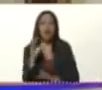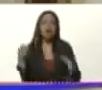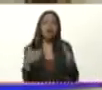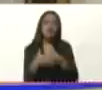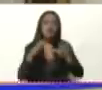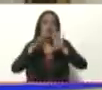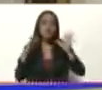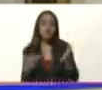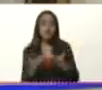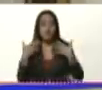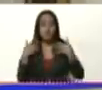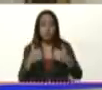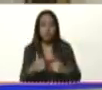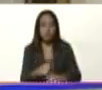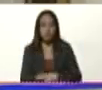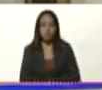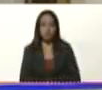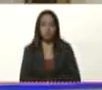Organización Mundial de la Salud,